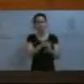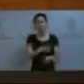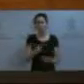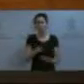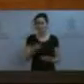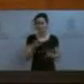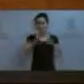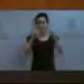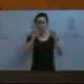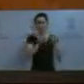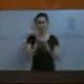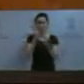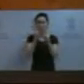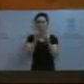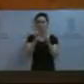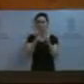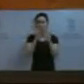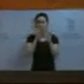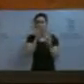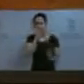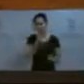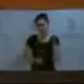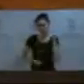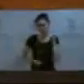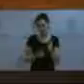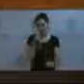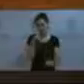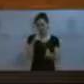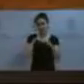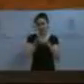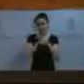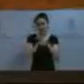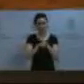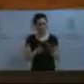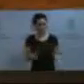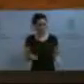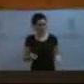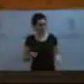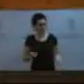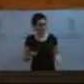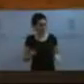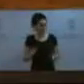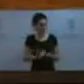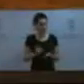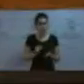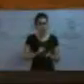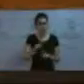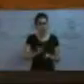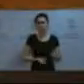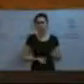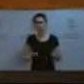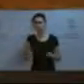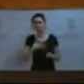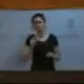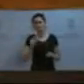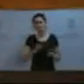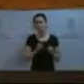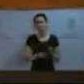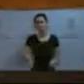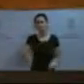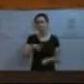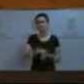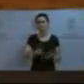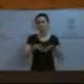Asturias. Resultando incluso más fácil la gestión de las ausencias en determinados momentos de los profesionales en un centro grande